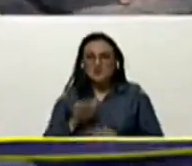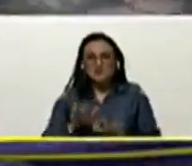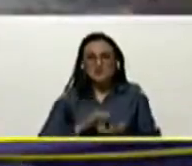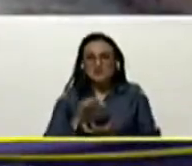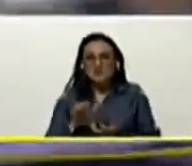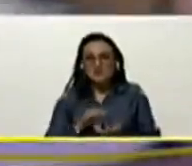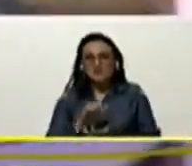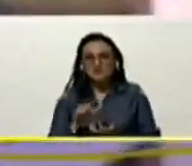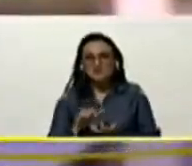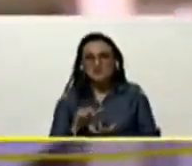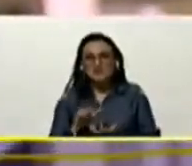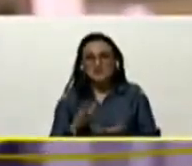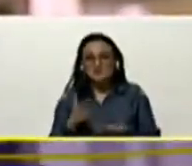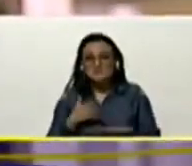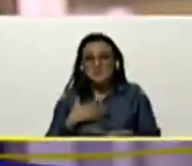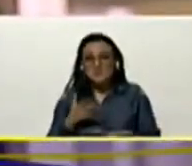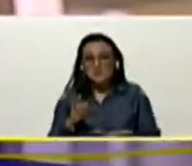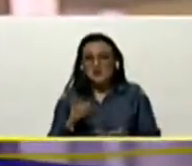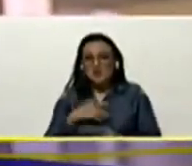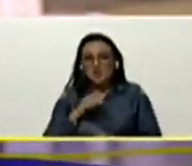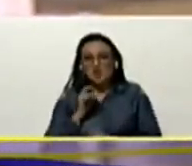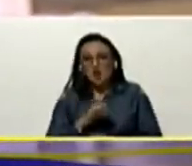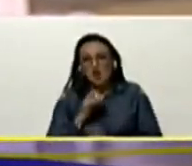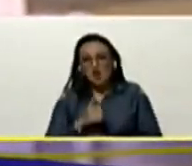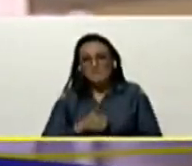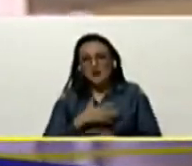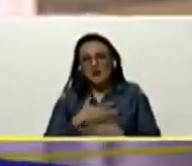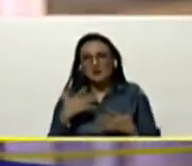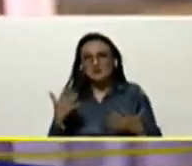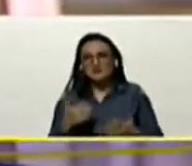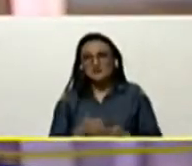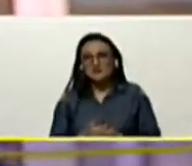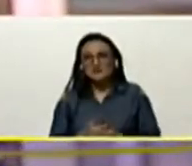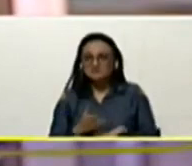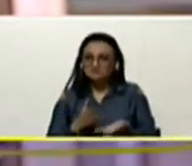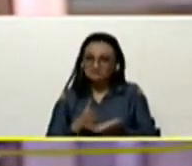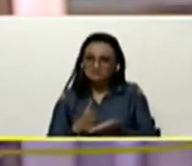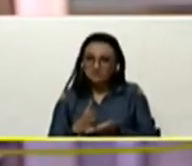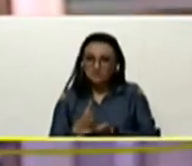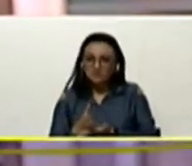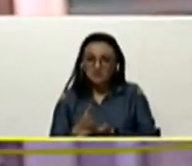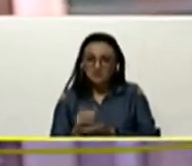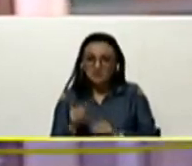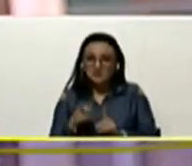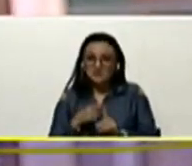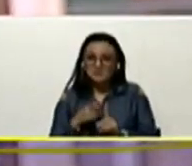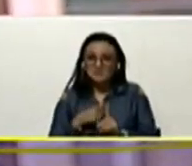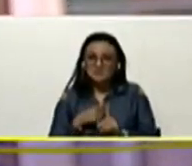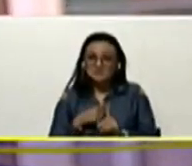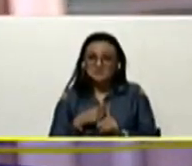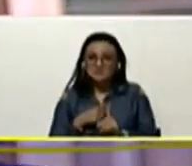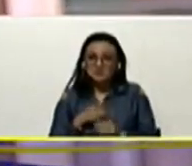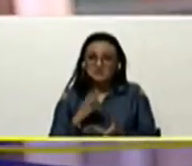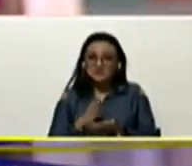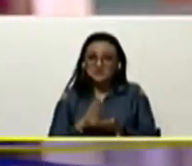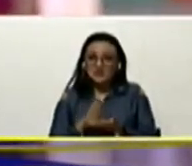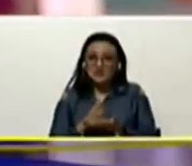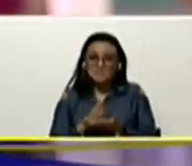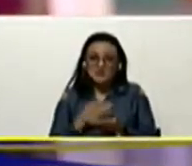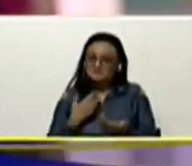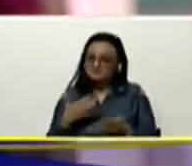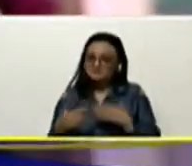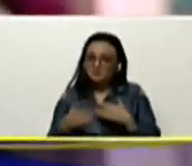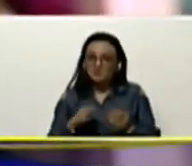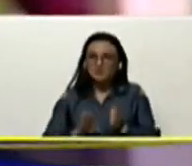dificultad. Uno puede transitar los dolores más grandes. Con lealtad a los principios, uno siempre sale